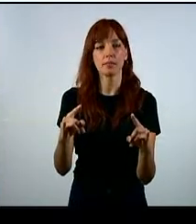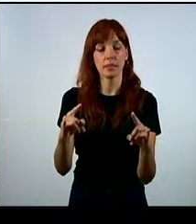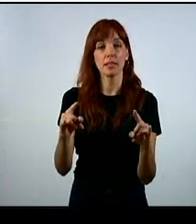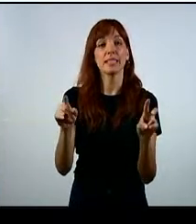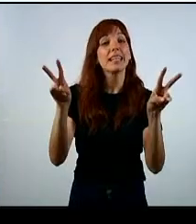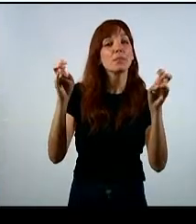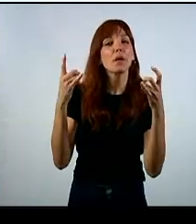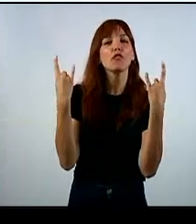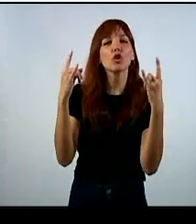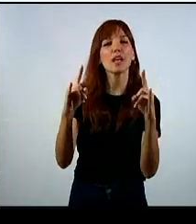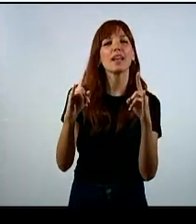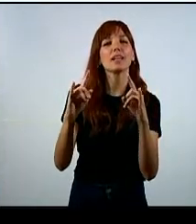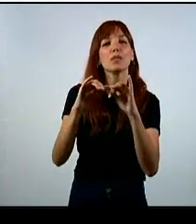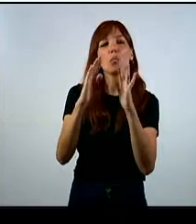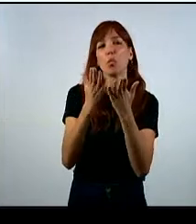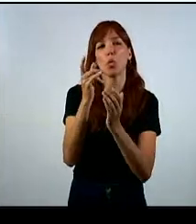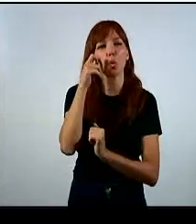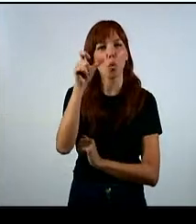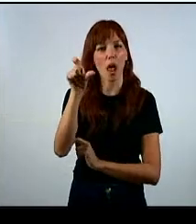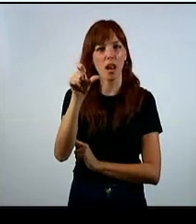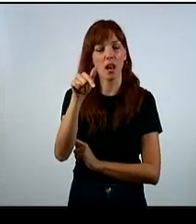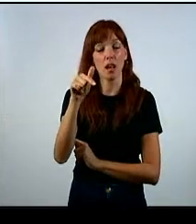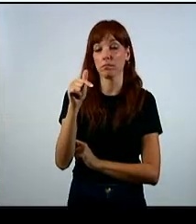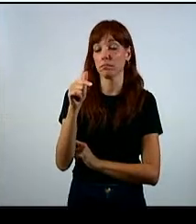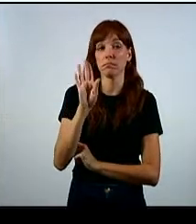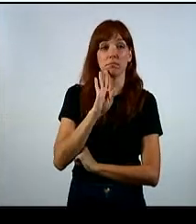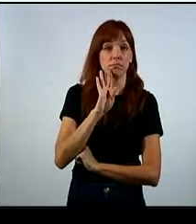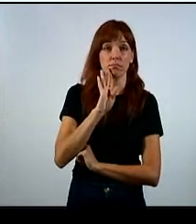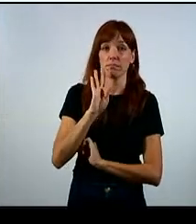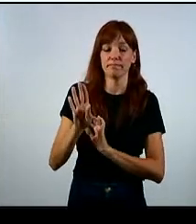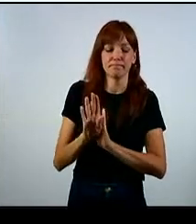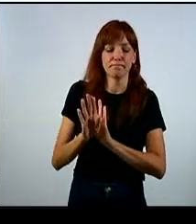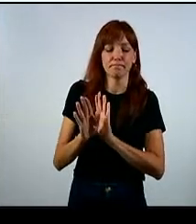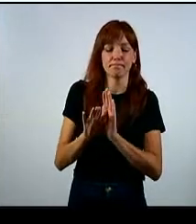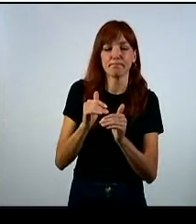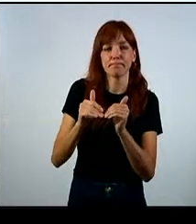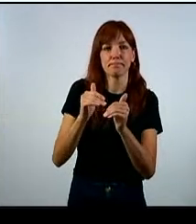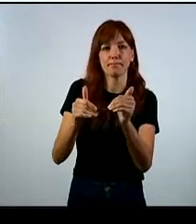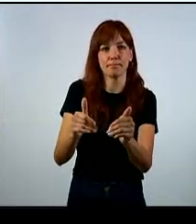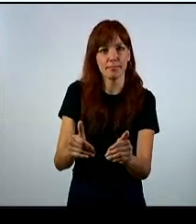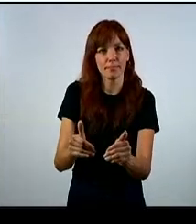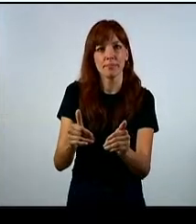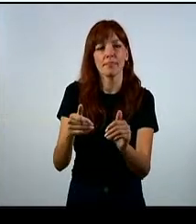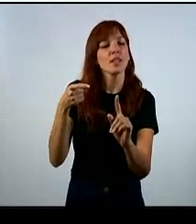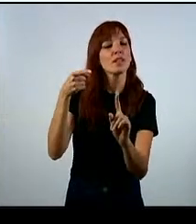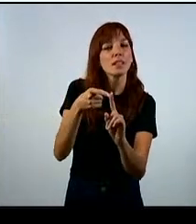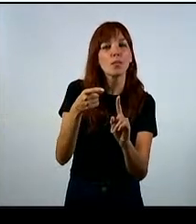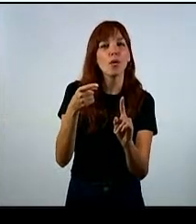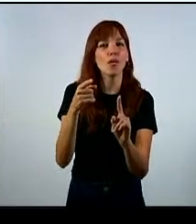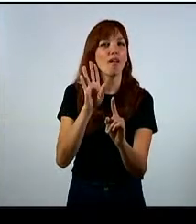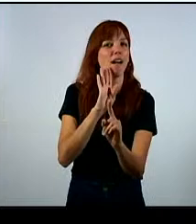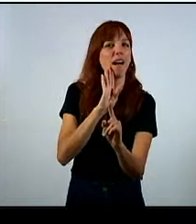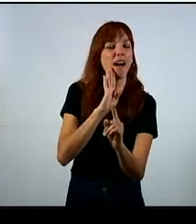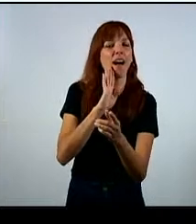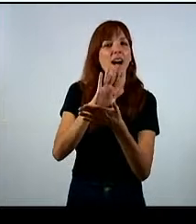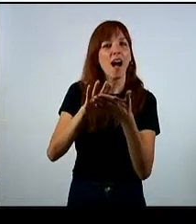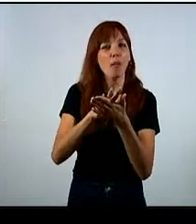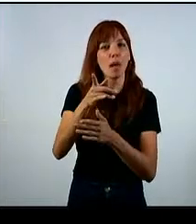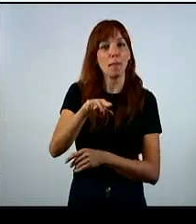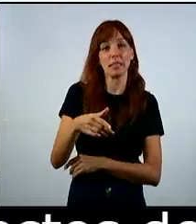Forestal y Mundo Rural. Seguimos trabajando en mitigar los efectos del incendio forestal del que hablábamos ya en el